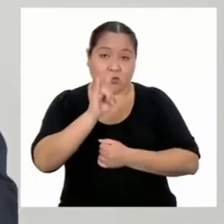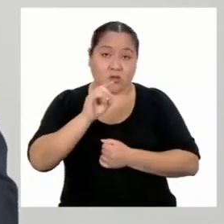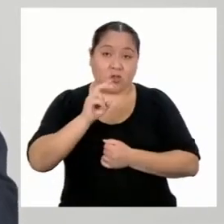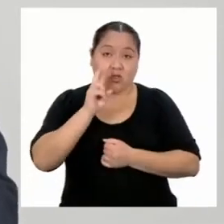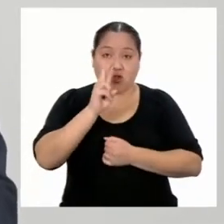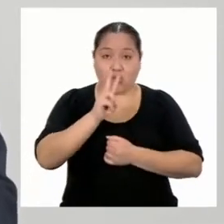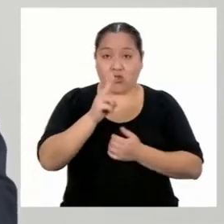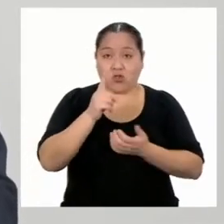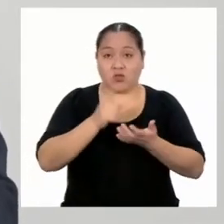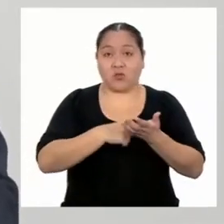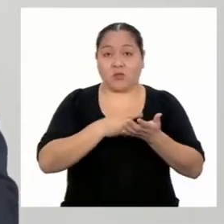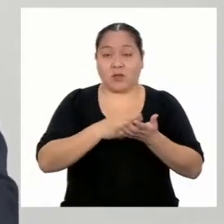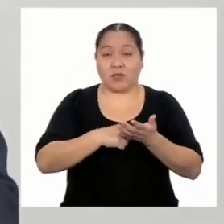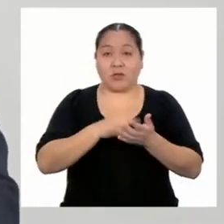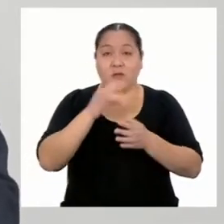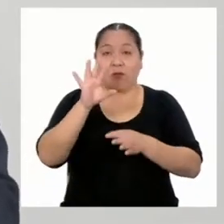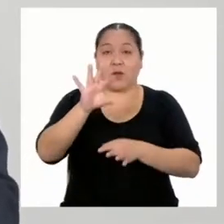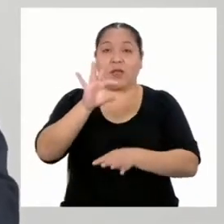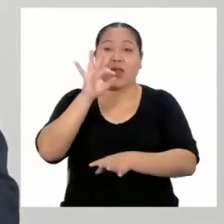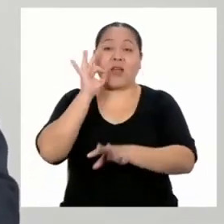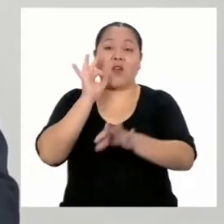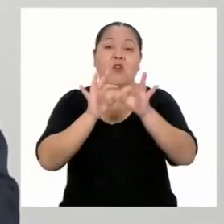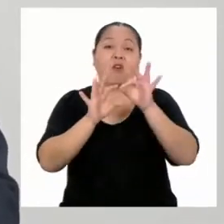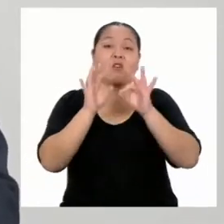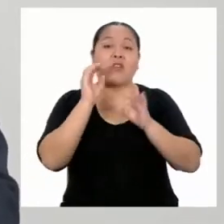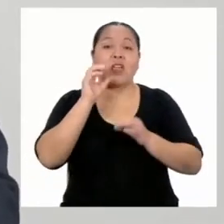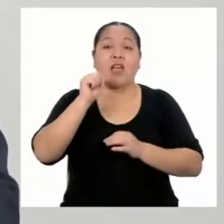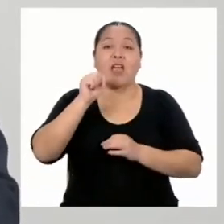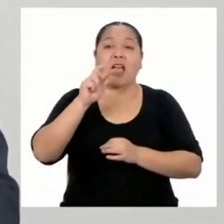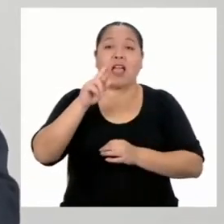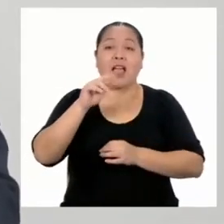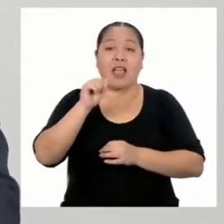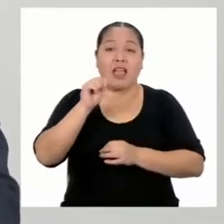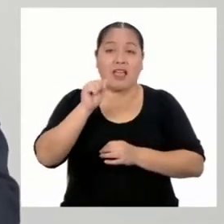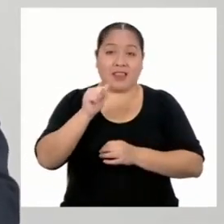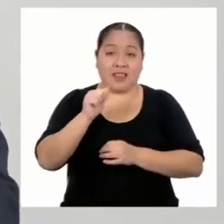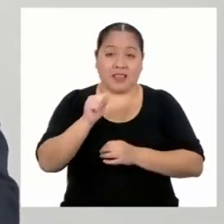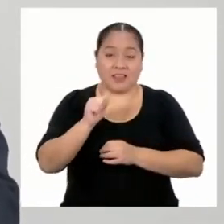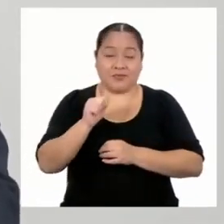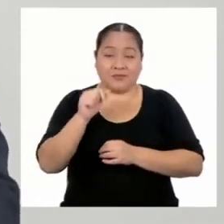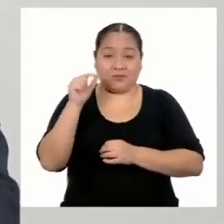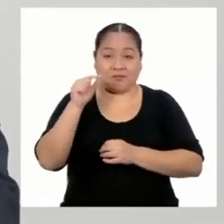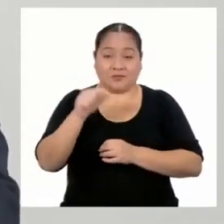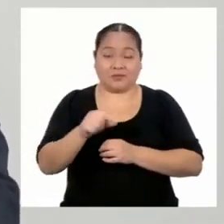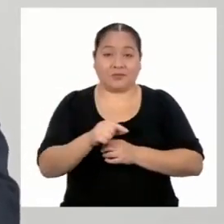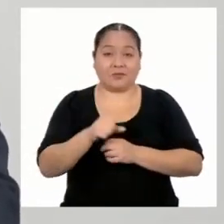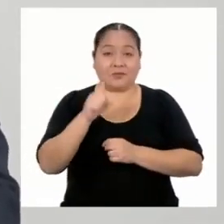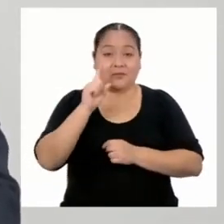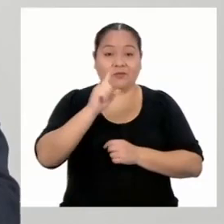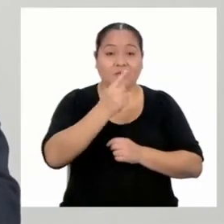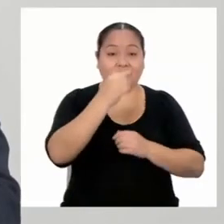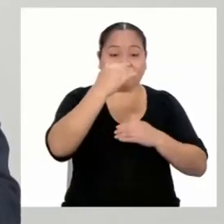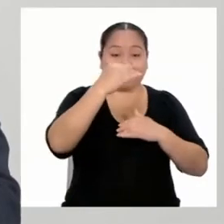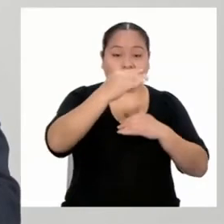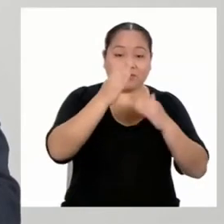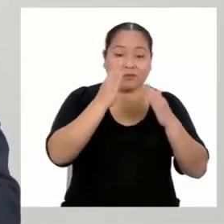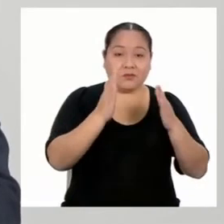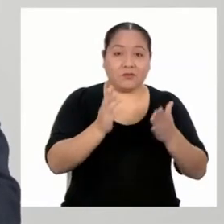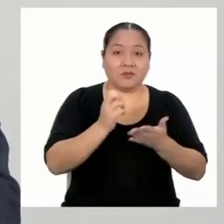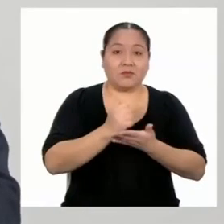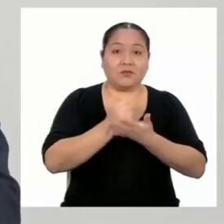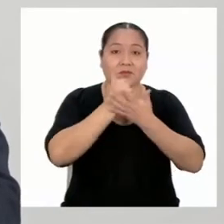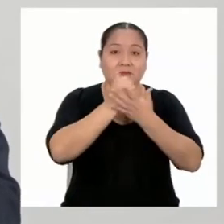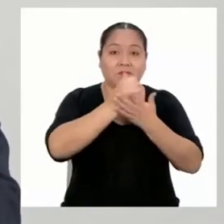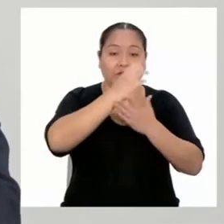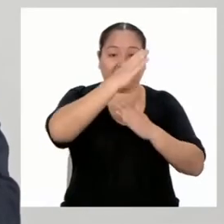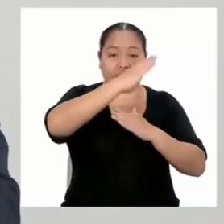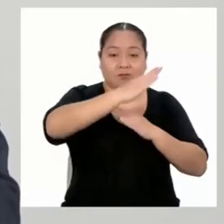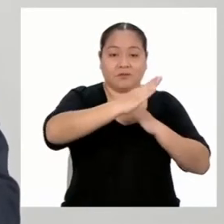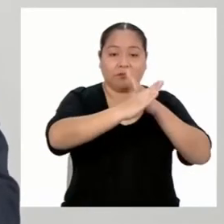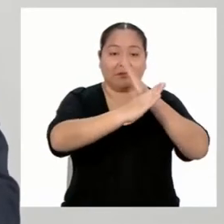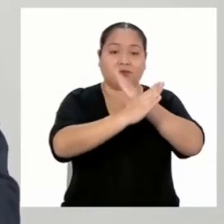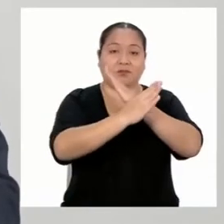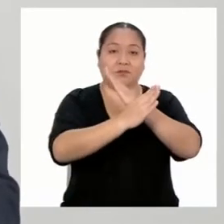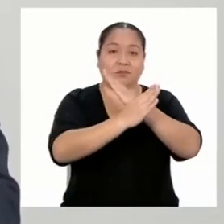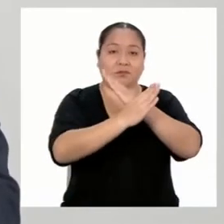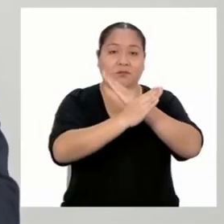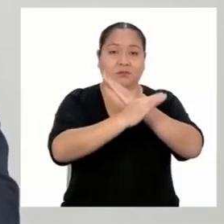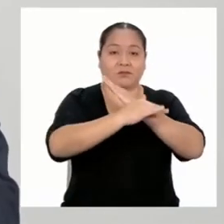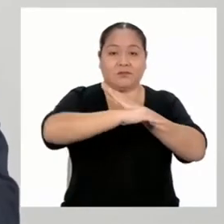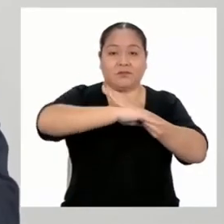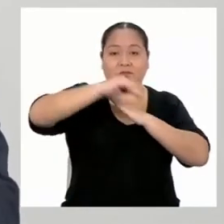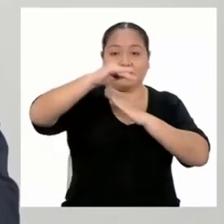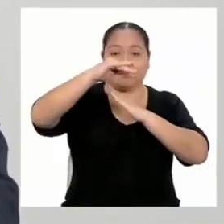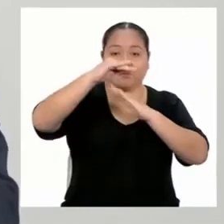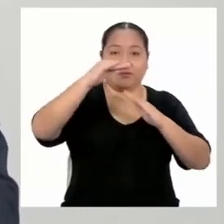2 ocasiones para hallar el área de las figuras compuestas. En el primer caso nos sirvió para dividir el área de un